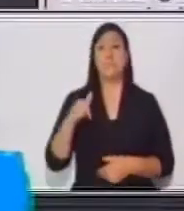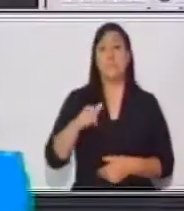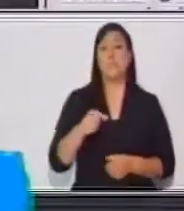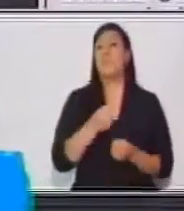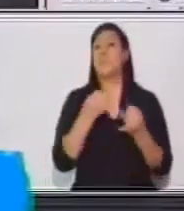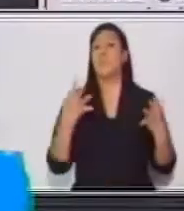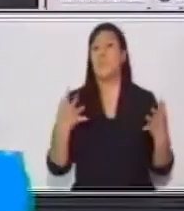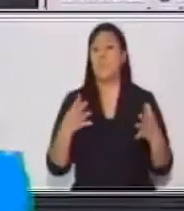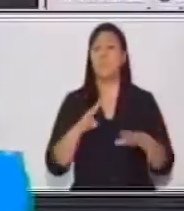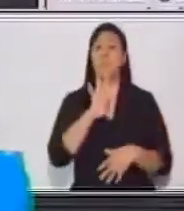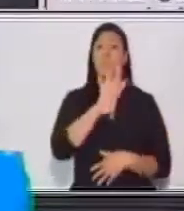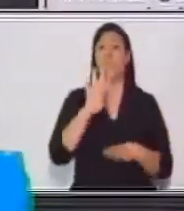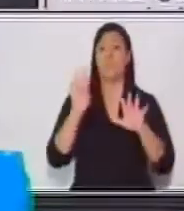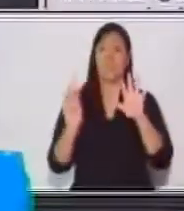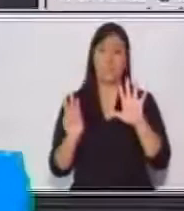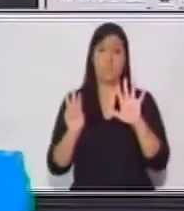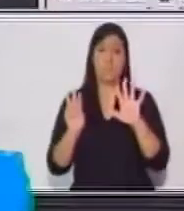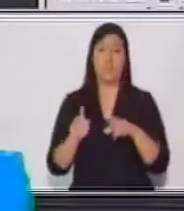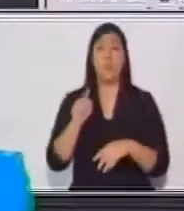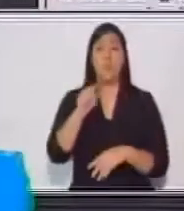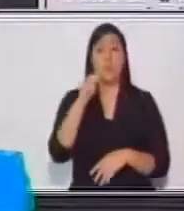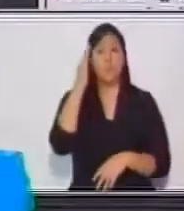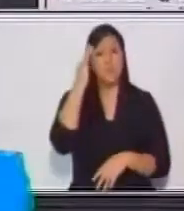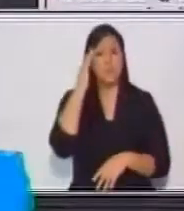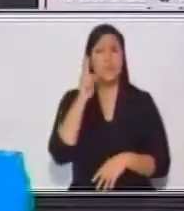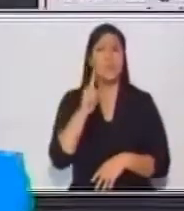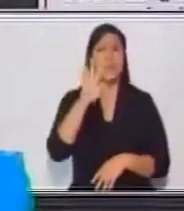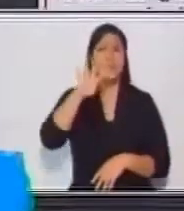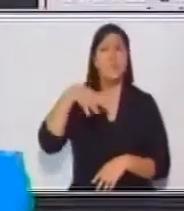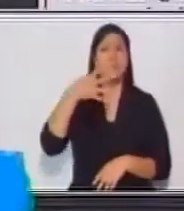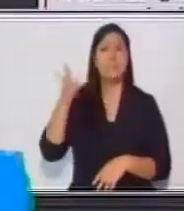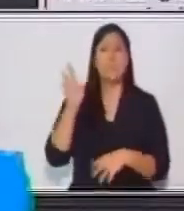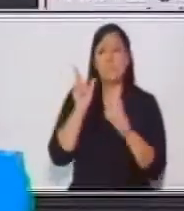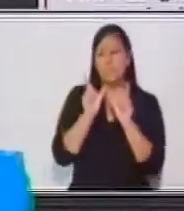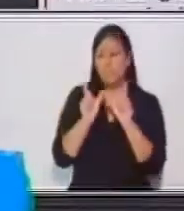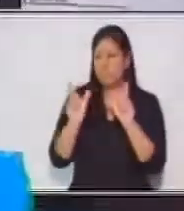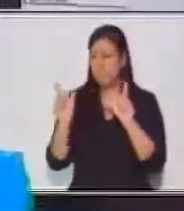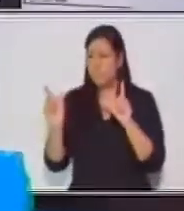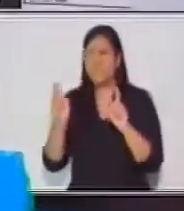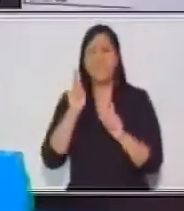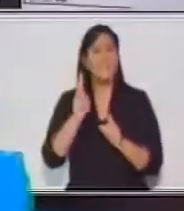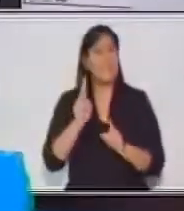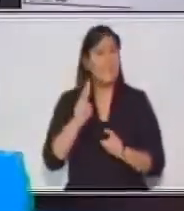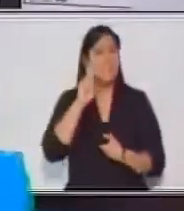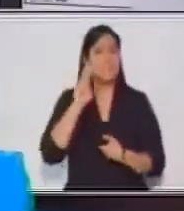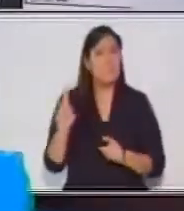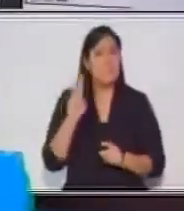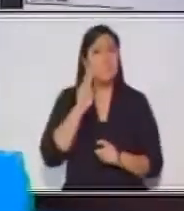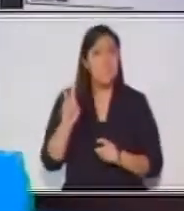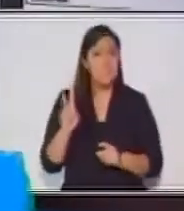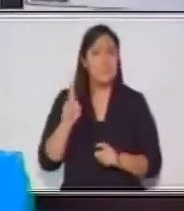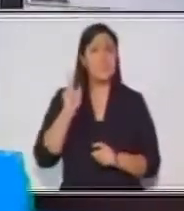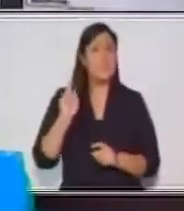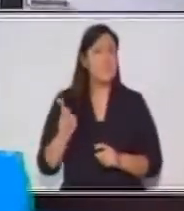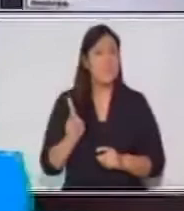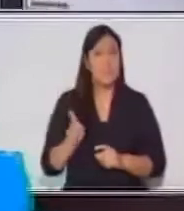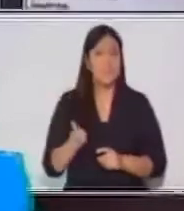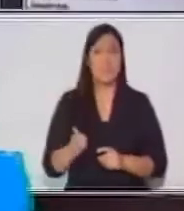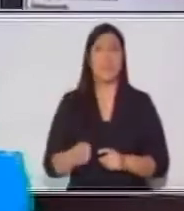48. Cuando encuentres los valores en la tabla, siempre verifica que te dé la constante de